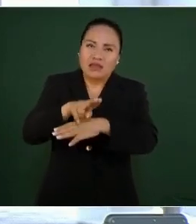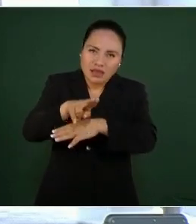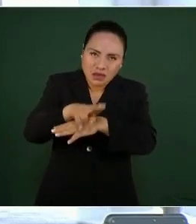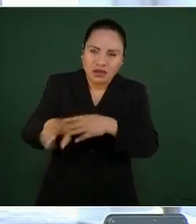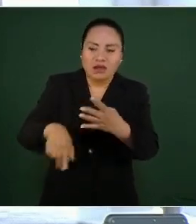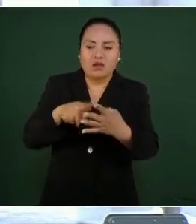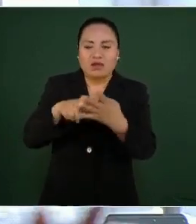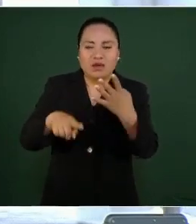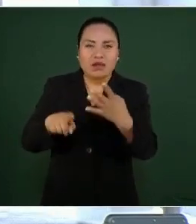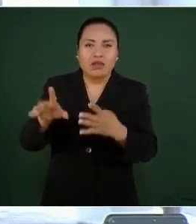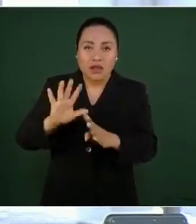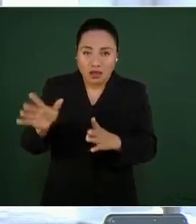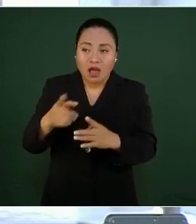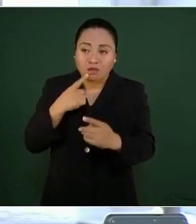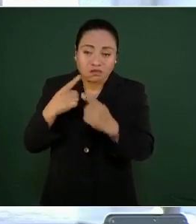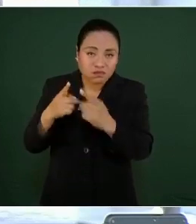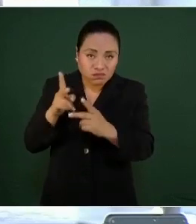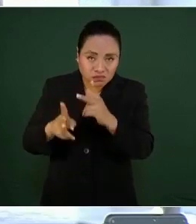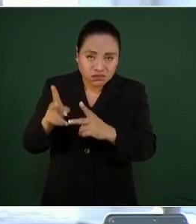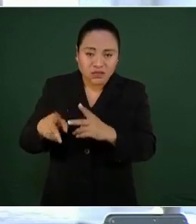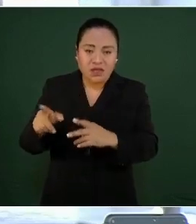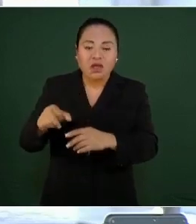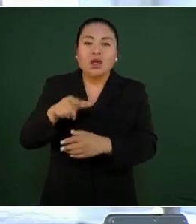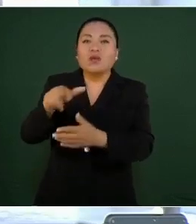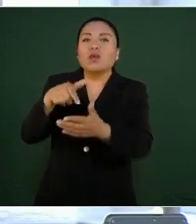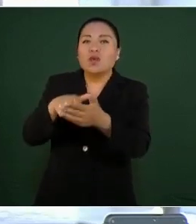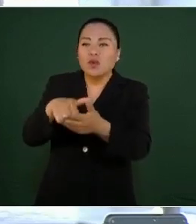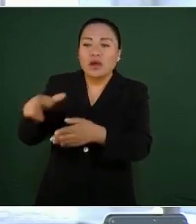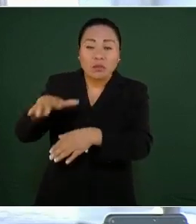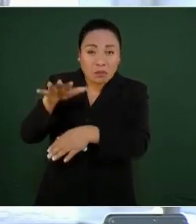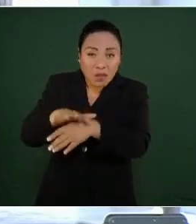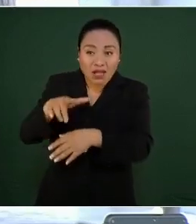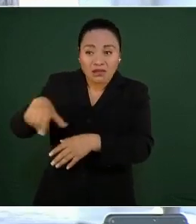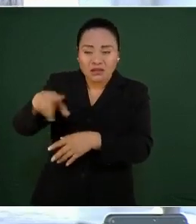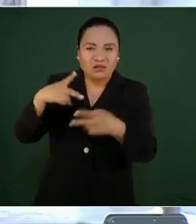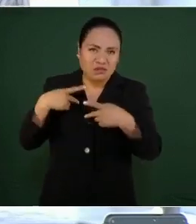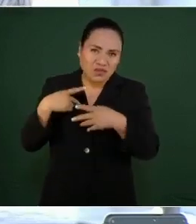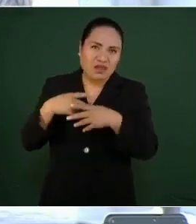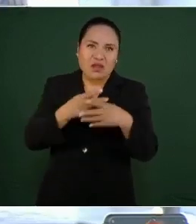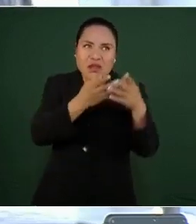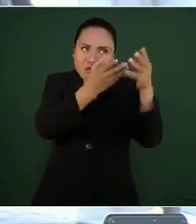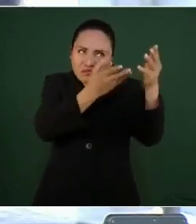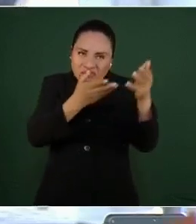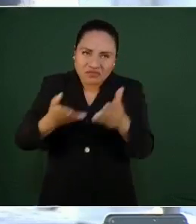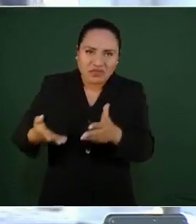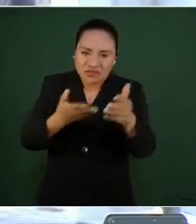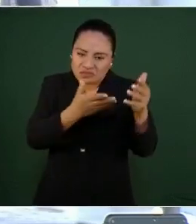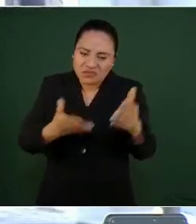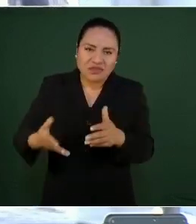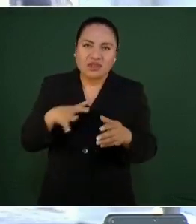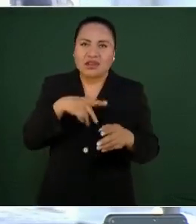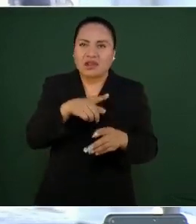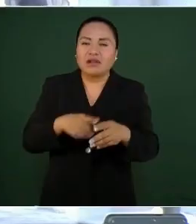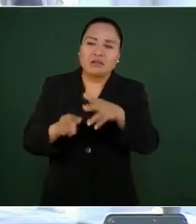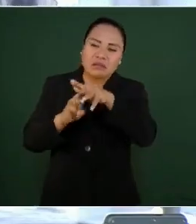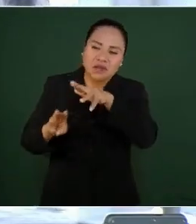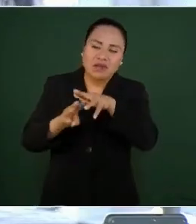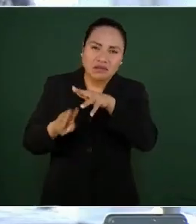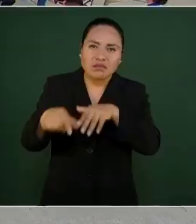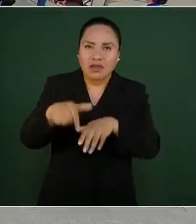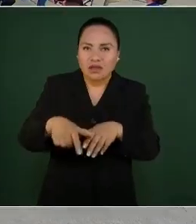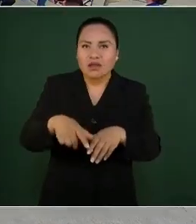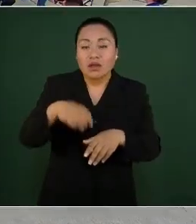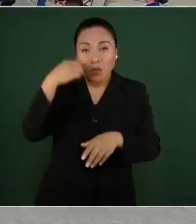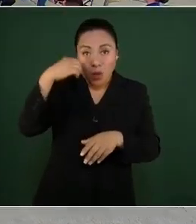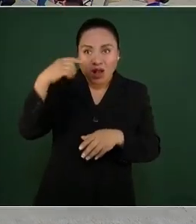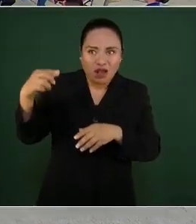que son las principales lugares de donde llegan migrantes a todo el país, pero principalmente a